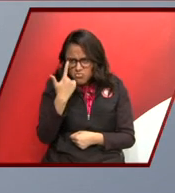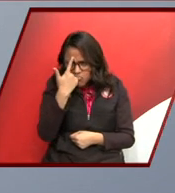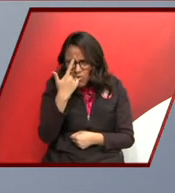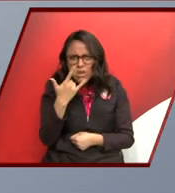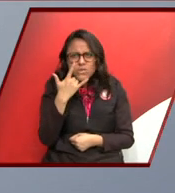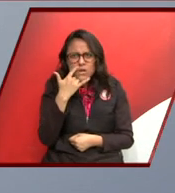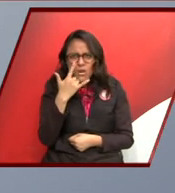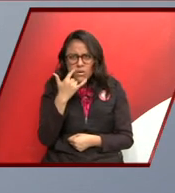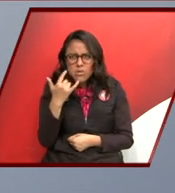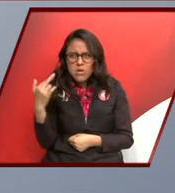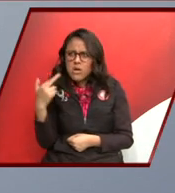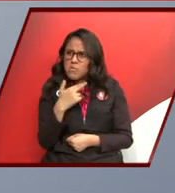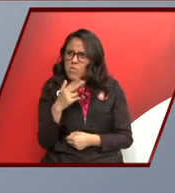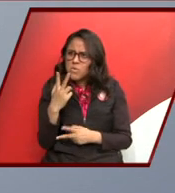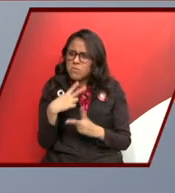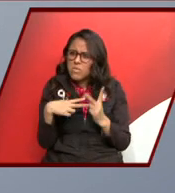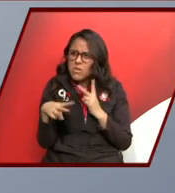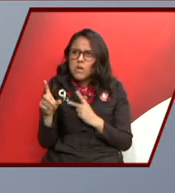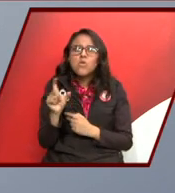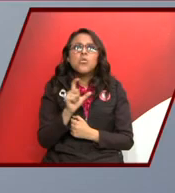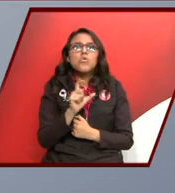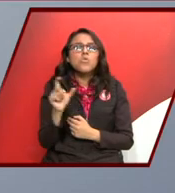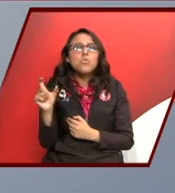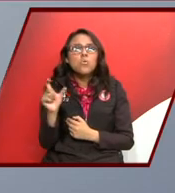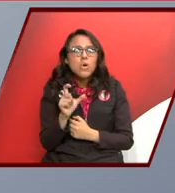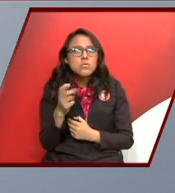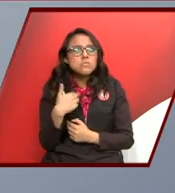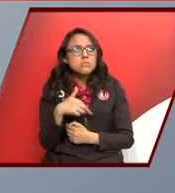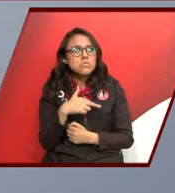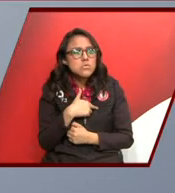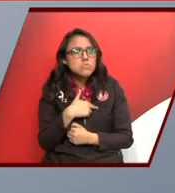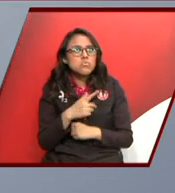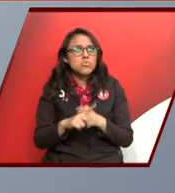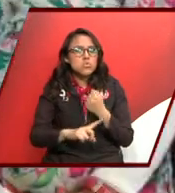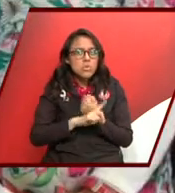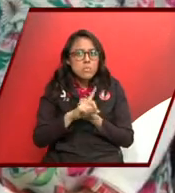hubieran ellos actuado, cuando nosotros hemos